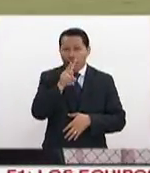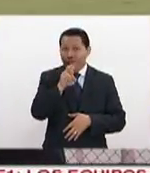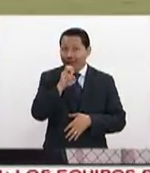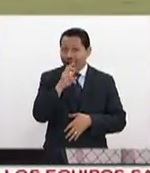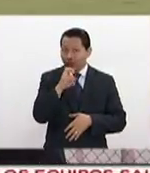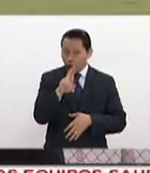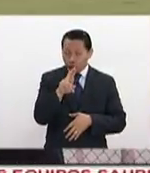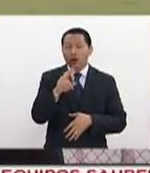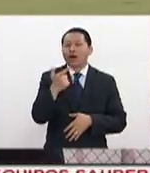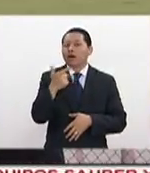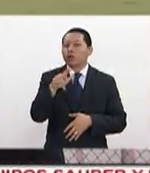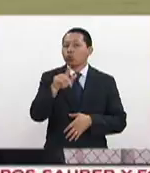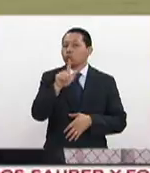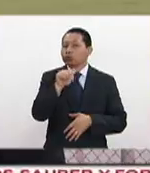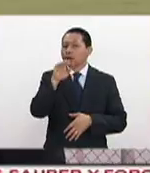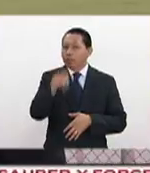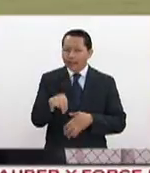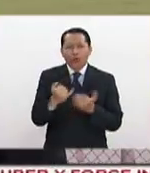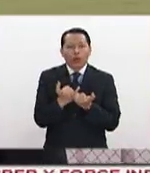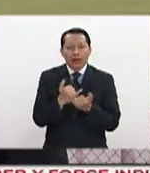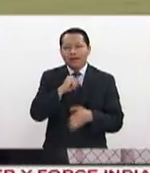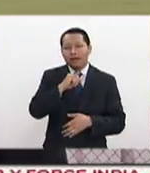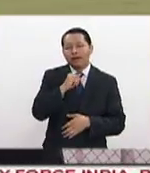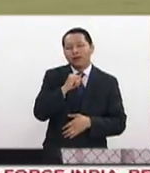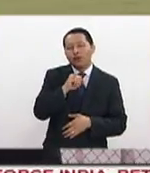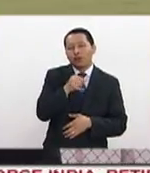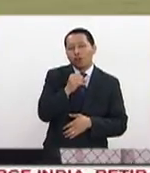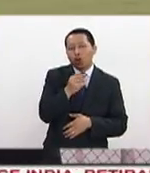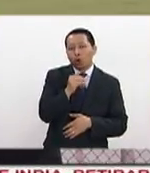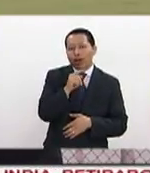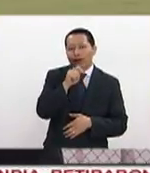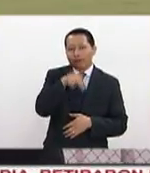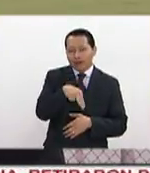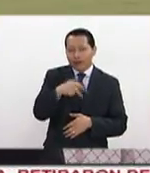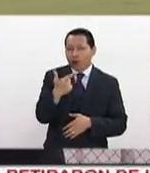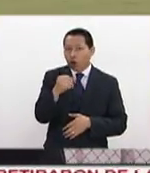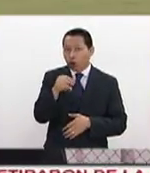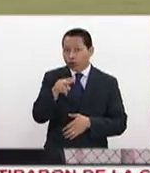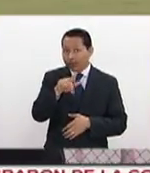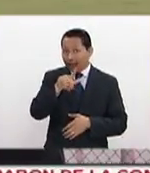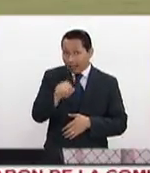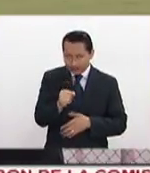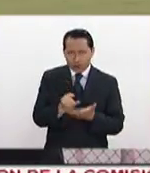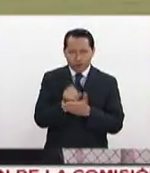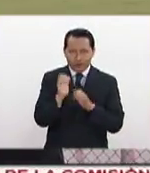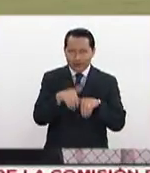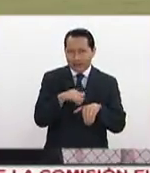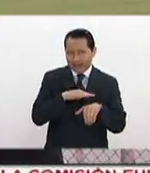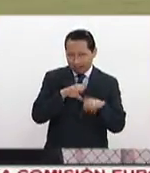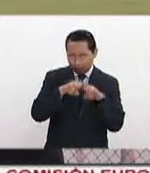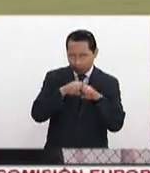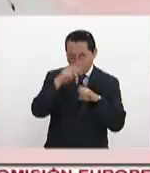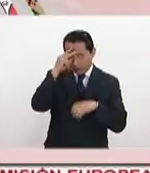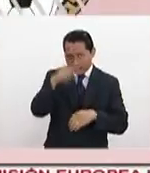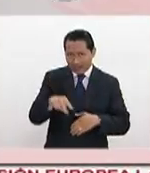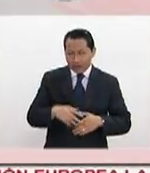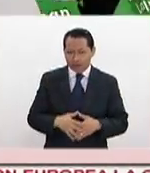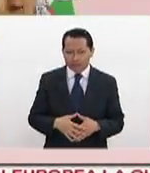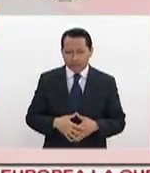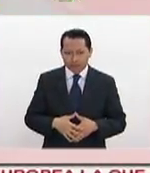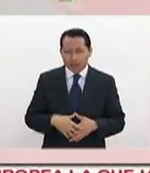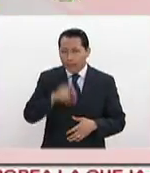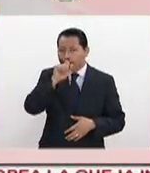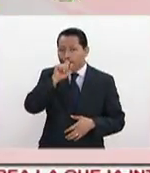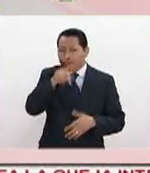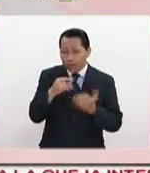Víctor Guzmán, y quien también llama la atención es Jonathan González, quien ya es oficialmente jugador de la selección mexicana. Los que